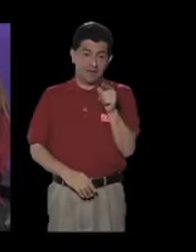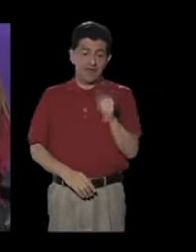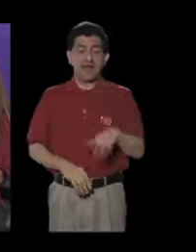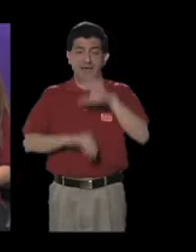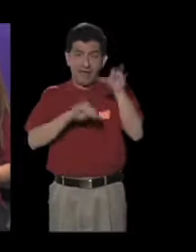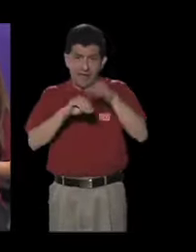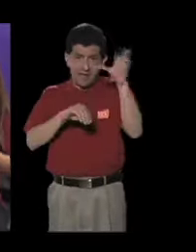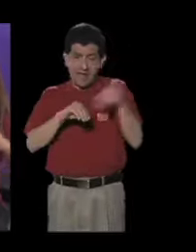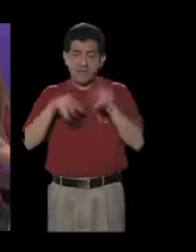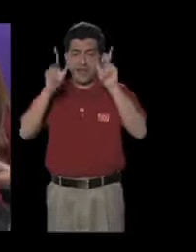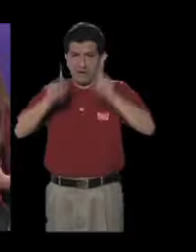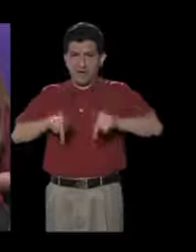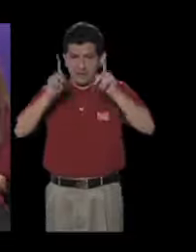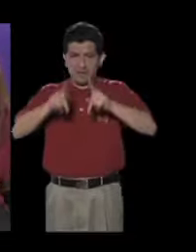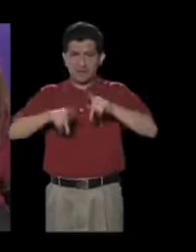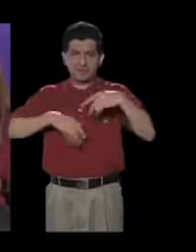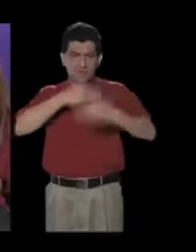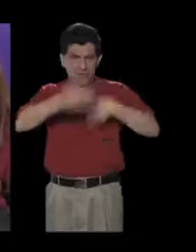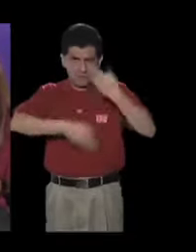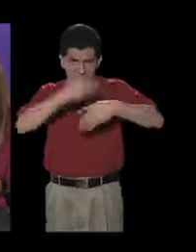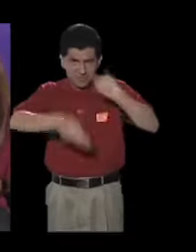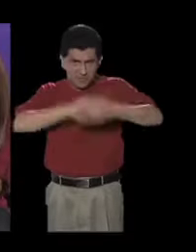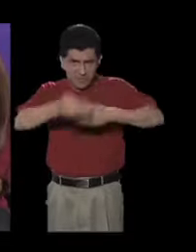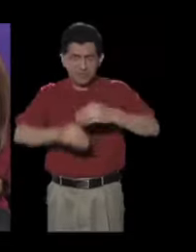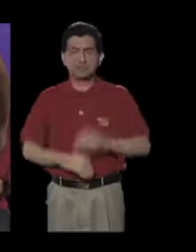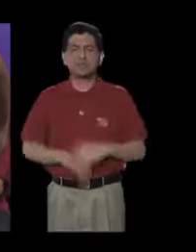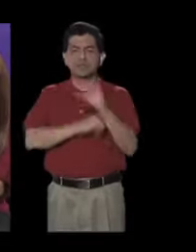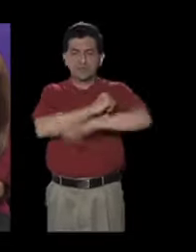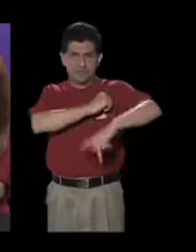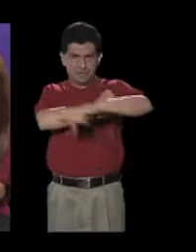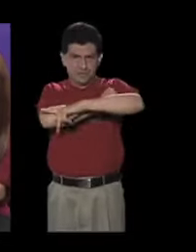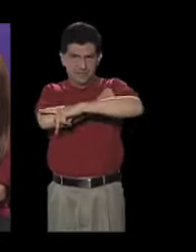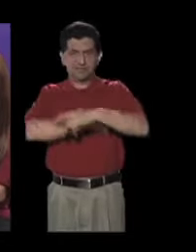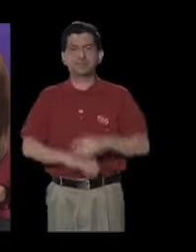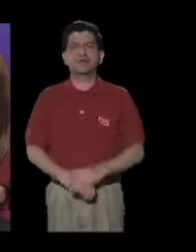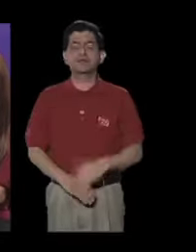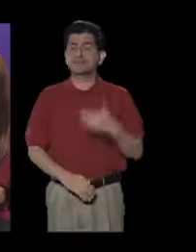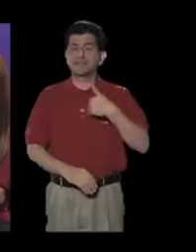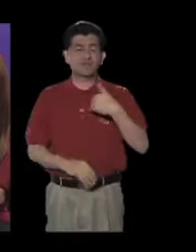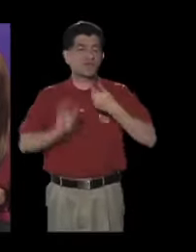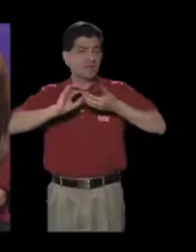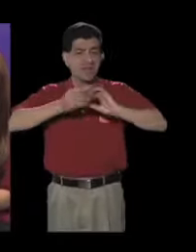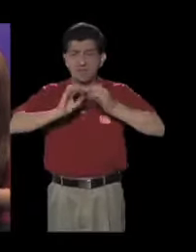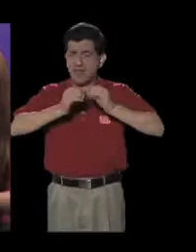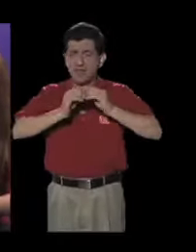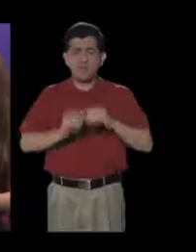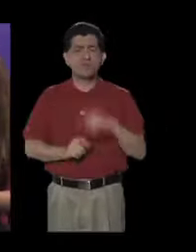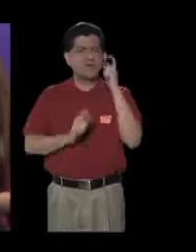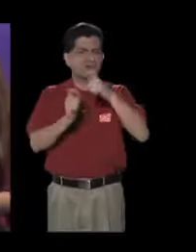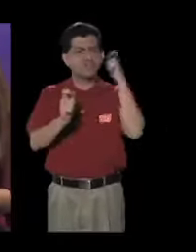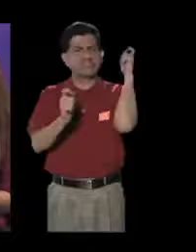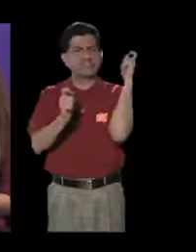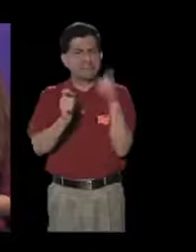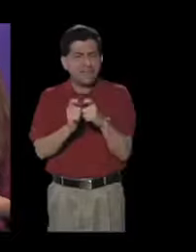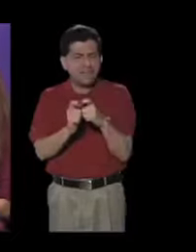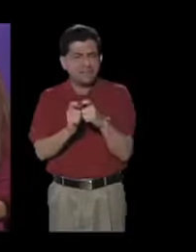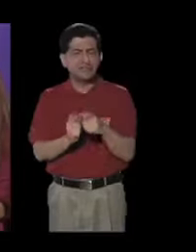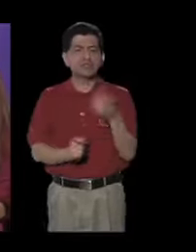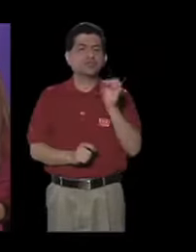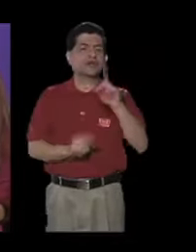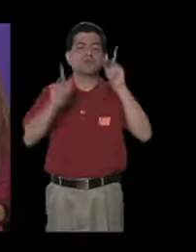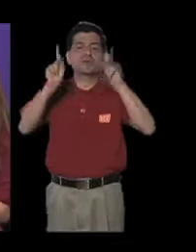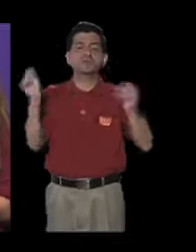y ir sumando miembros a este movimiento en el país es que no tenemos datos, ¿verdad?, muy